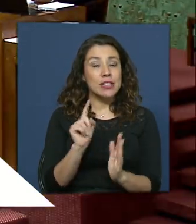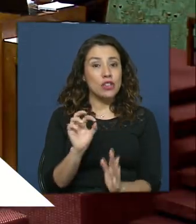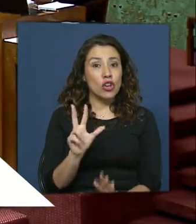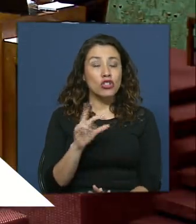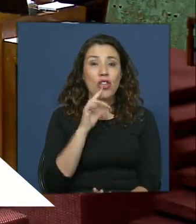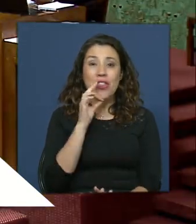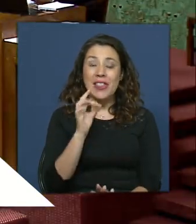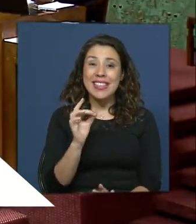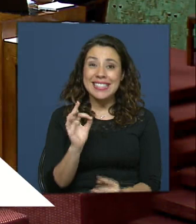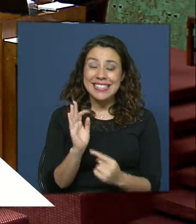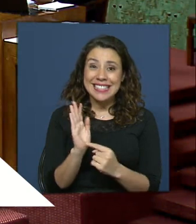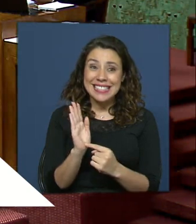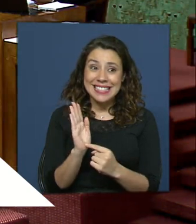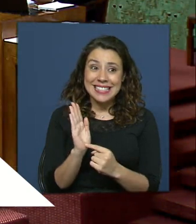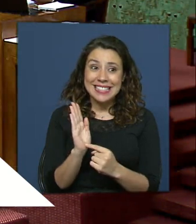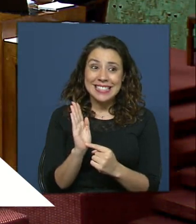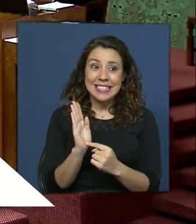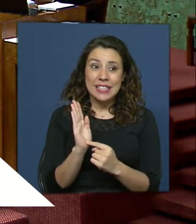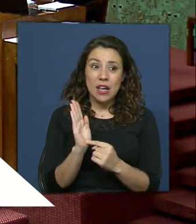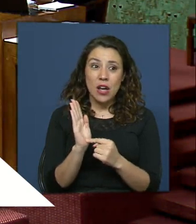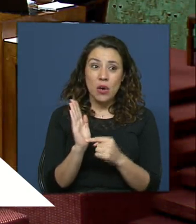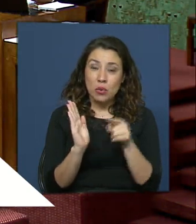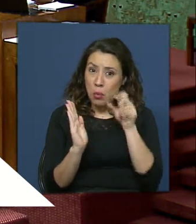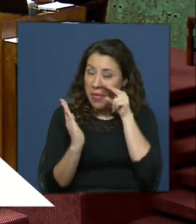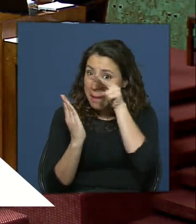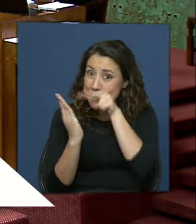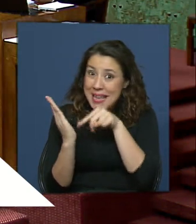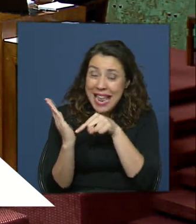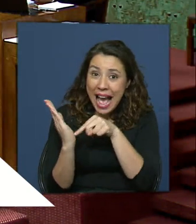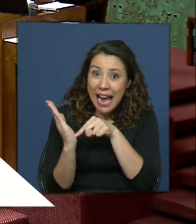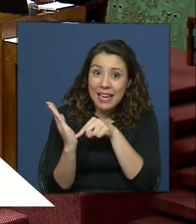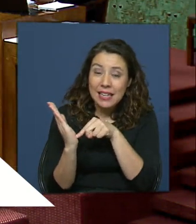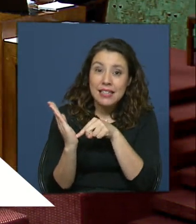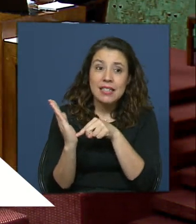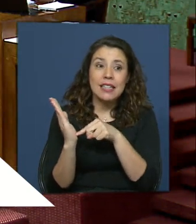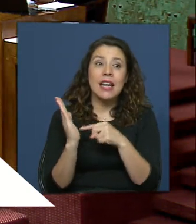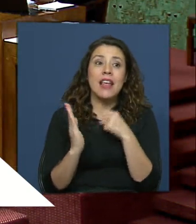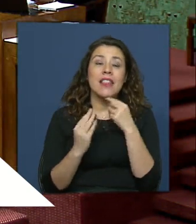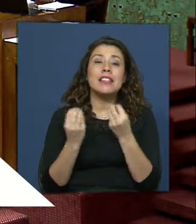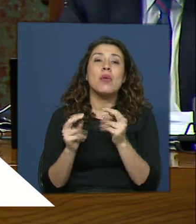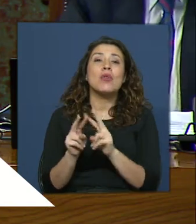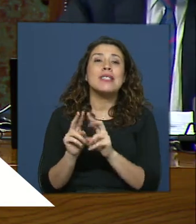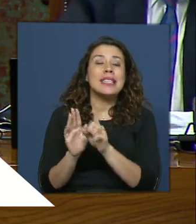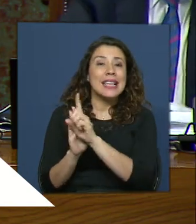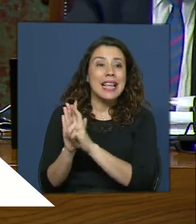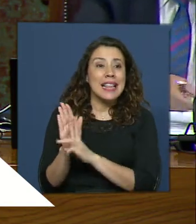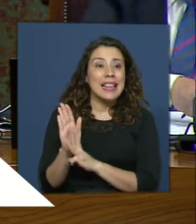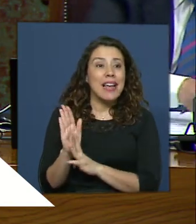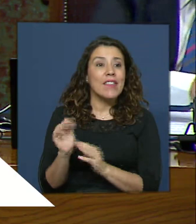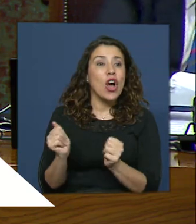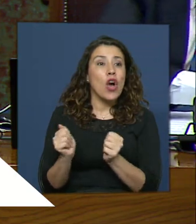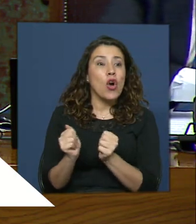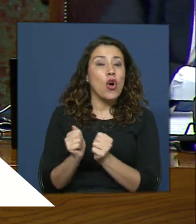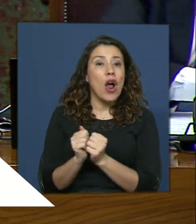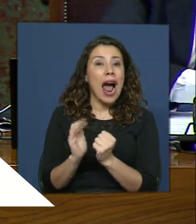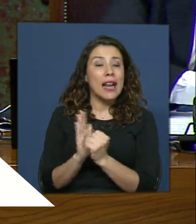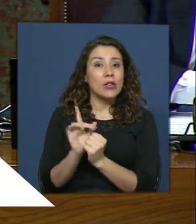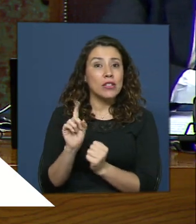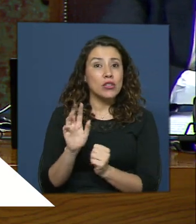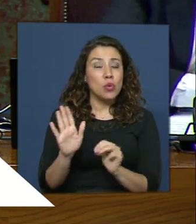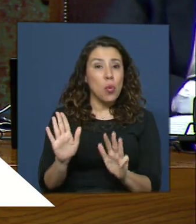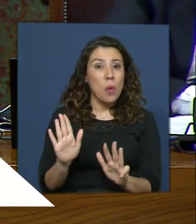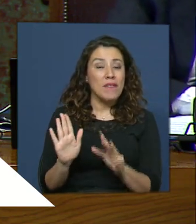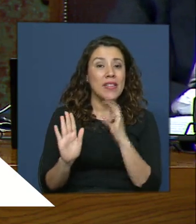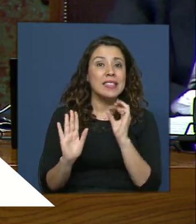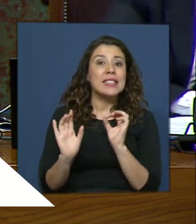fija las tablas. El artículo 108, que usted puede consultar, fija la forma de hacer las tablas en conjunto con el artículo 109, que